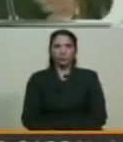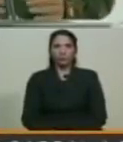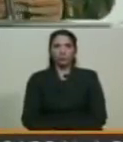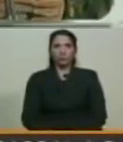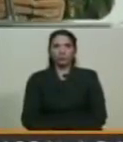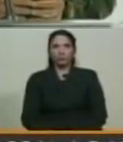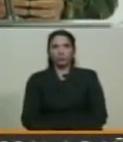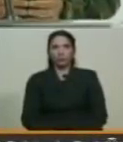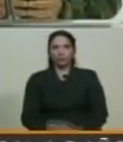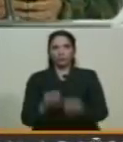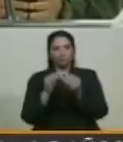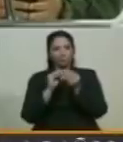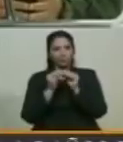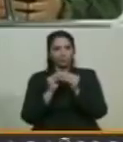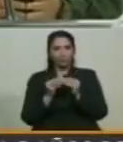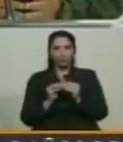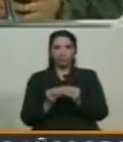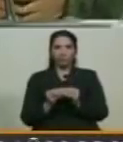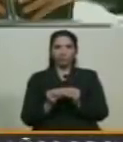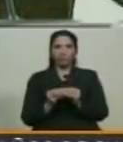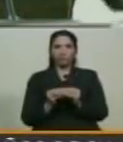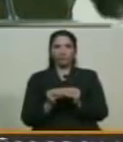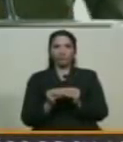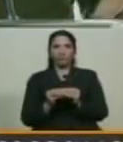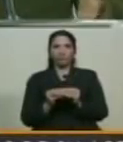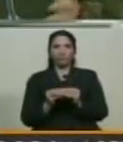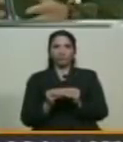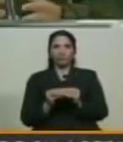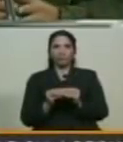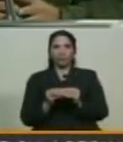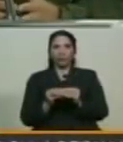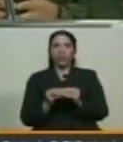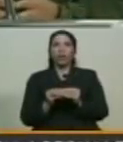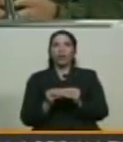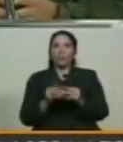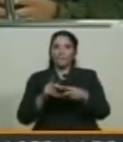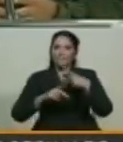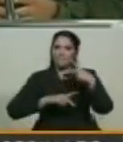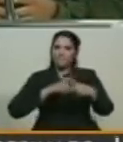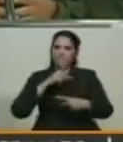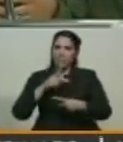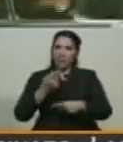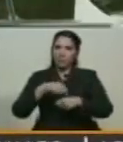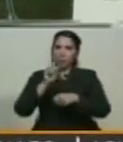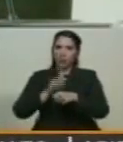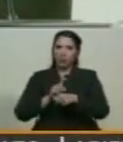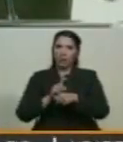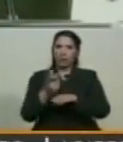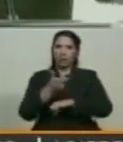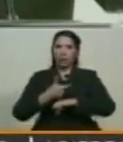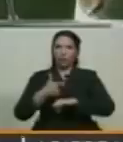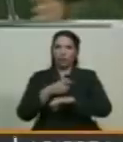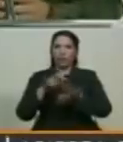afinando el plan o el mapa de acción prioritaria de gobierno